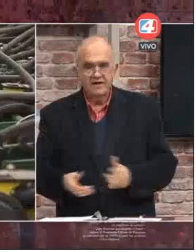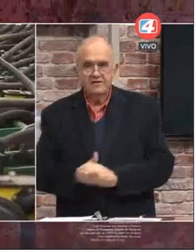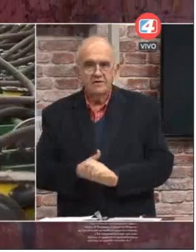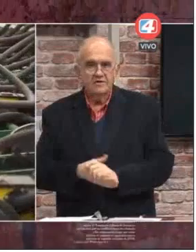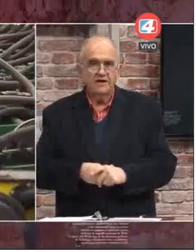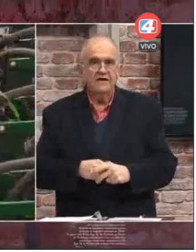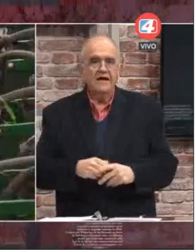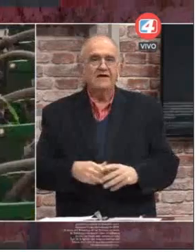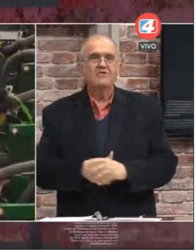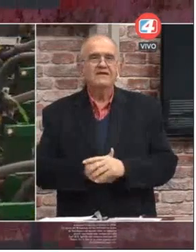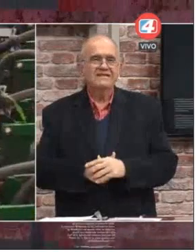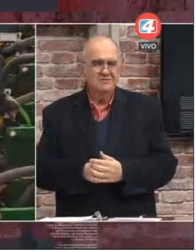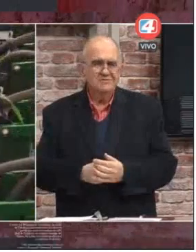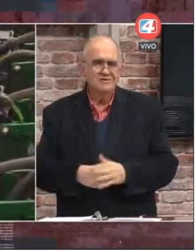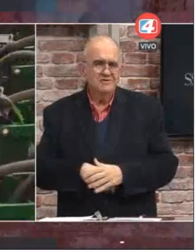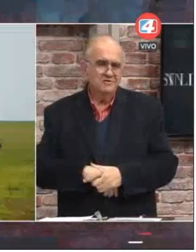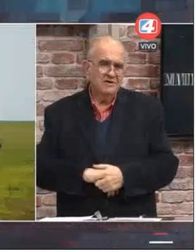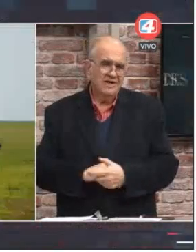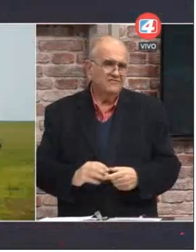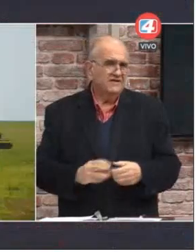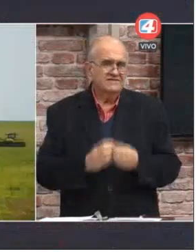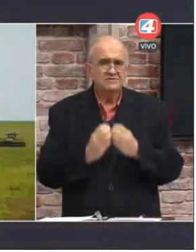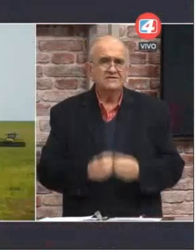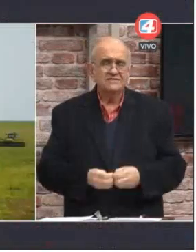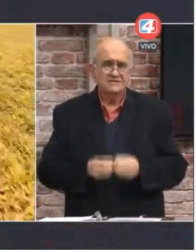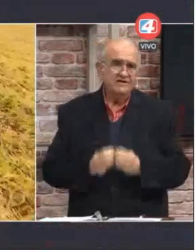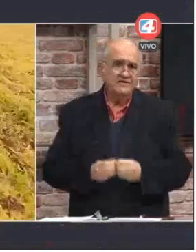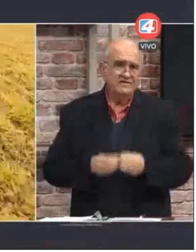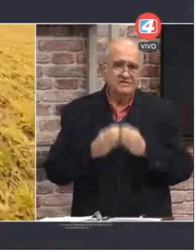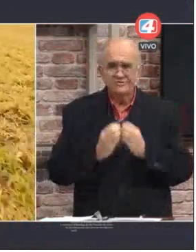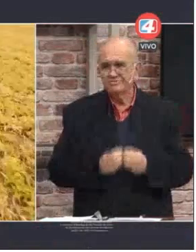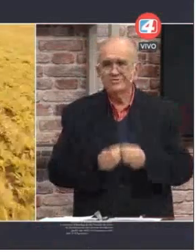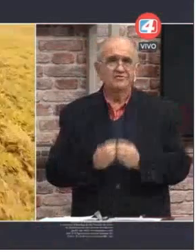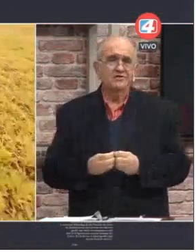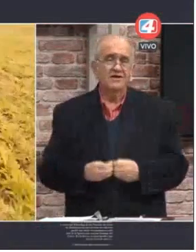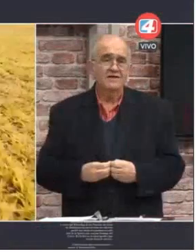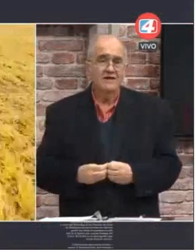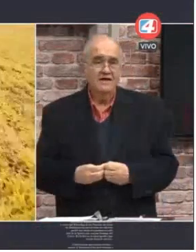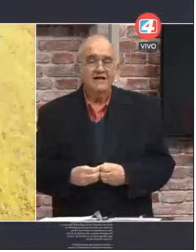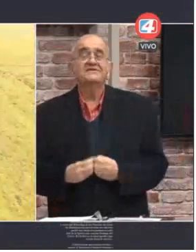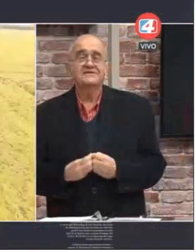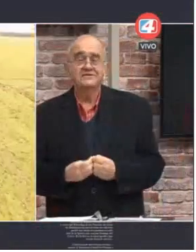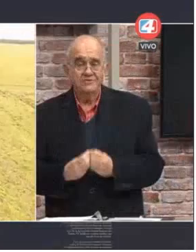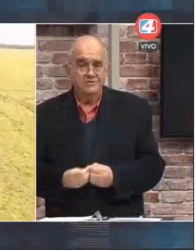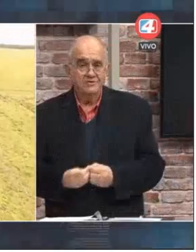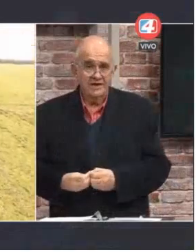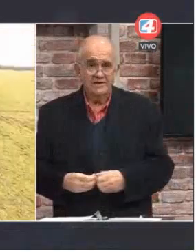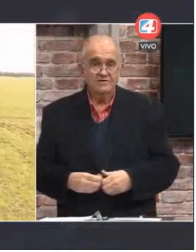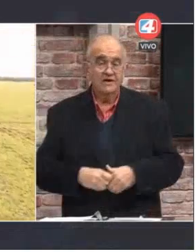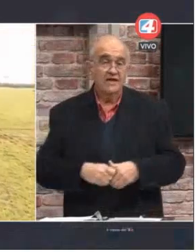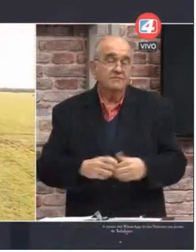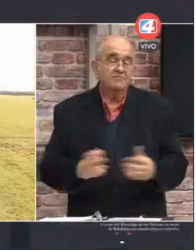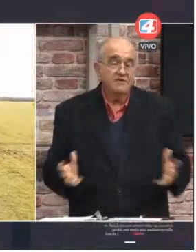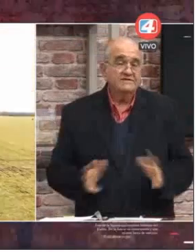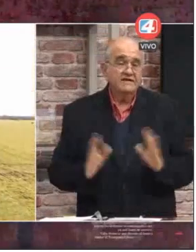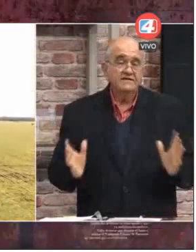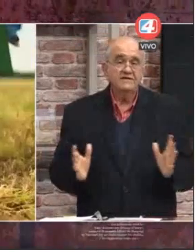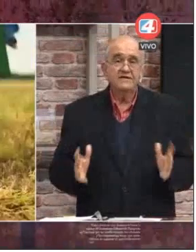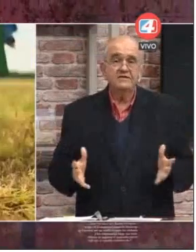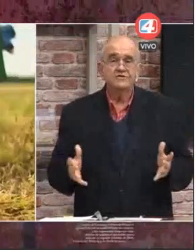hemos caído ahora a 42 millones de toneladas fíjese lo que significan 18 millones de toneladas a 600 dólares la tonelada